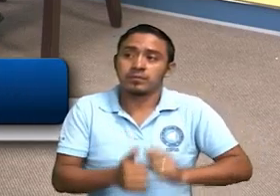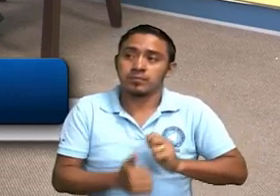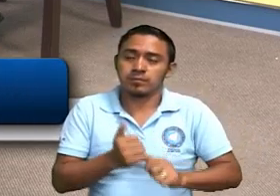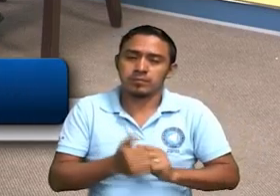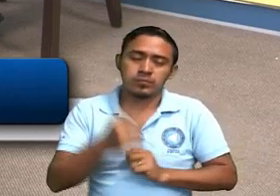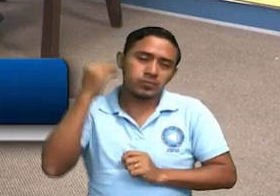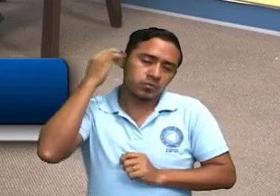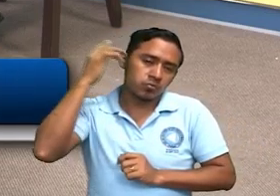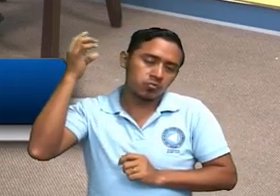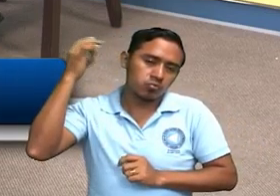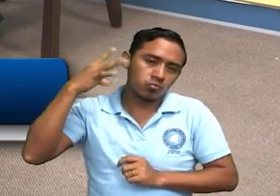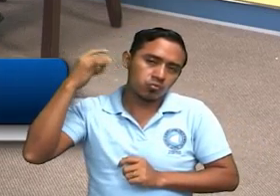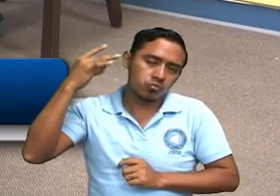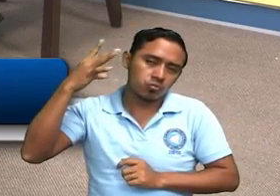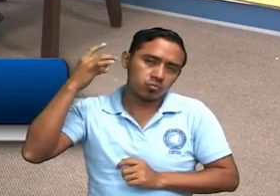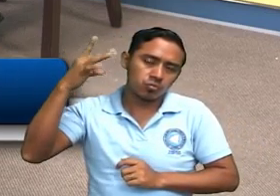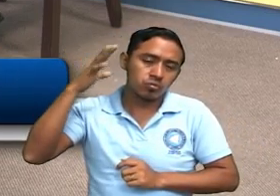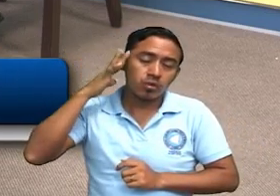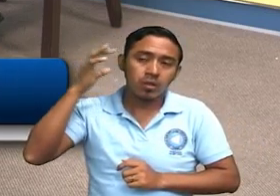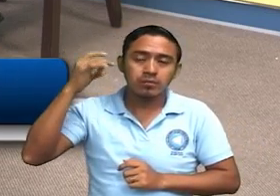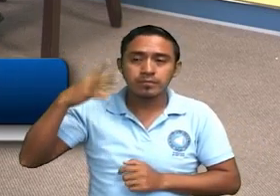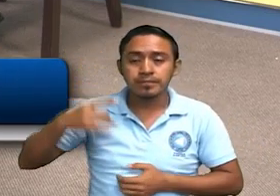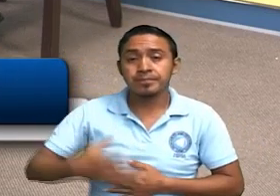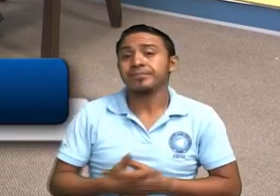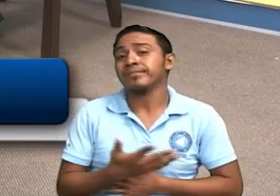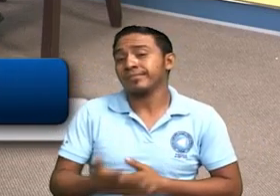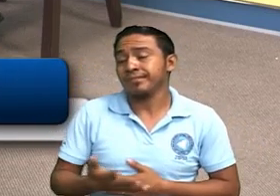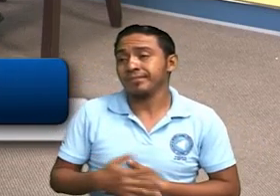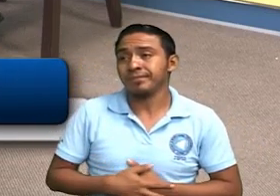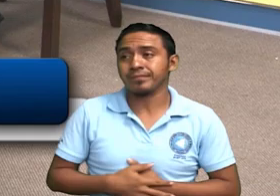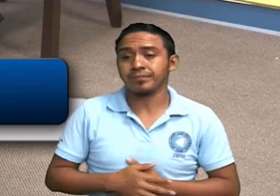de oído. Ajá. ¿Ves?